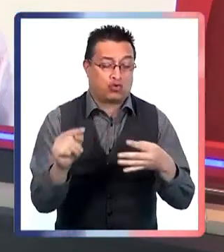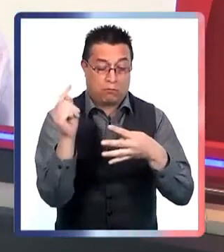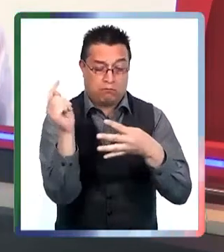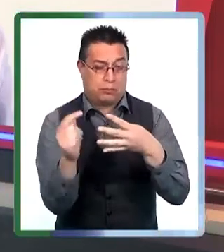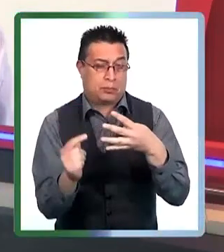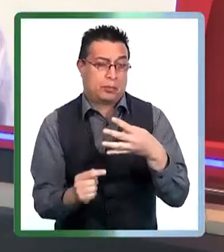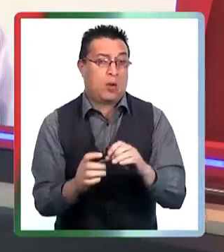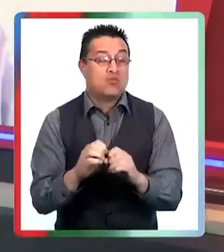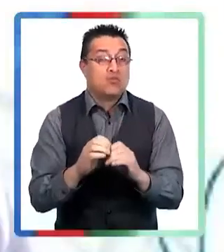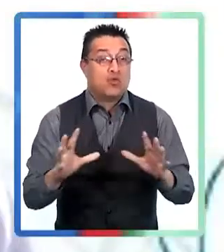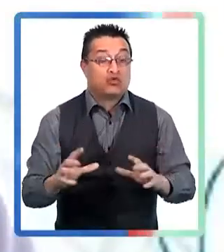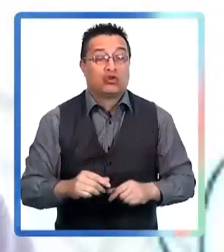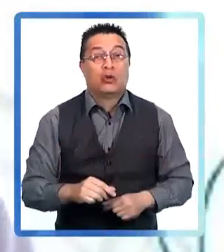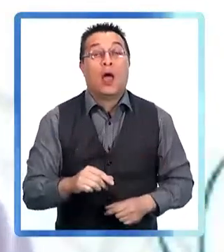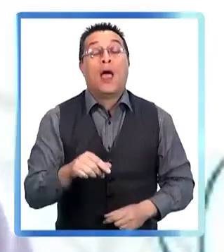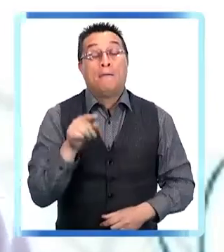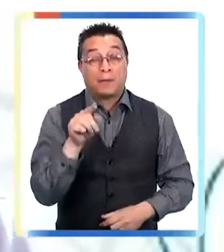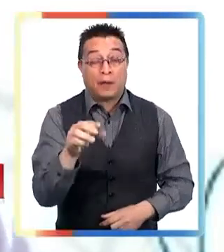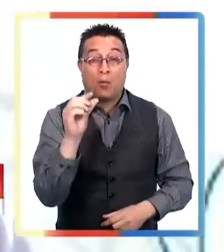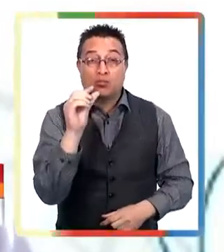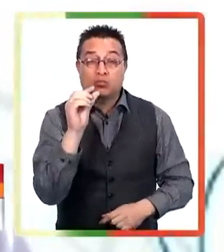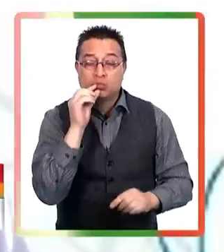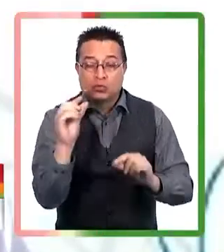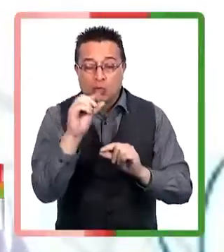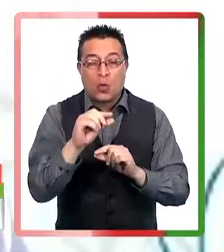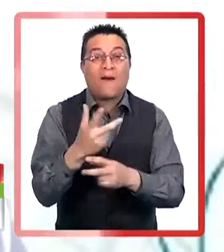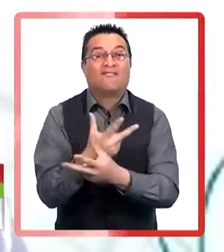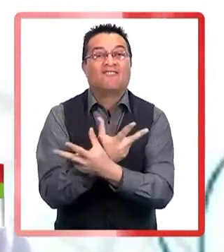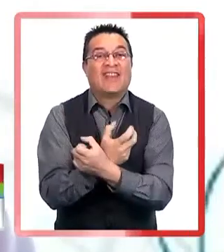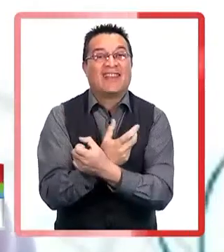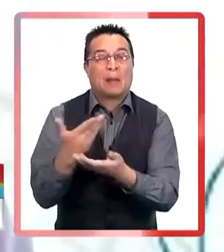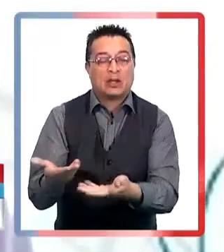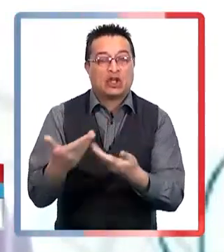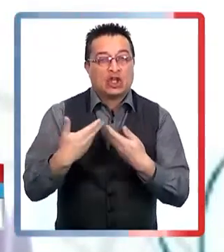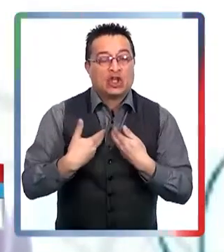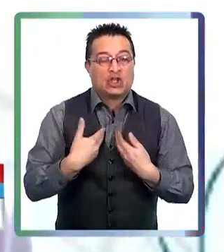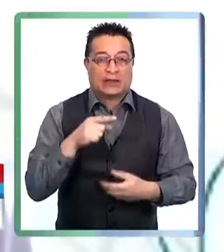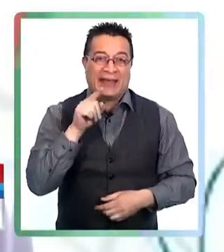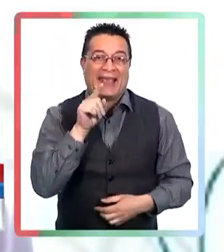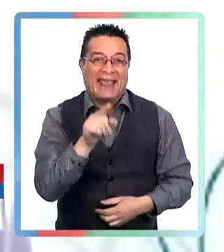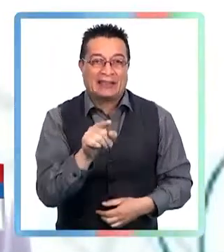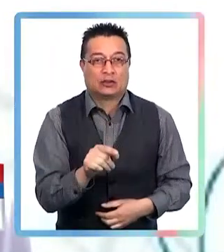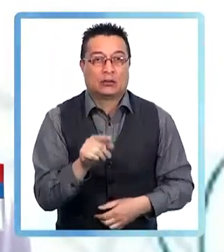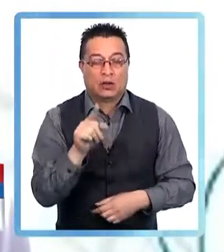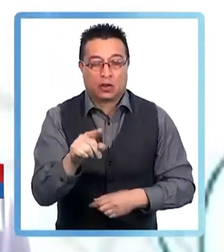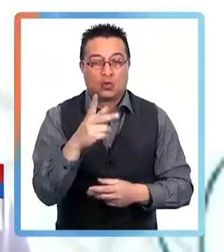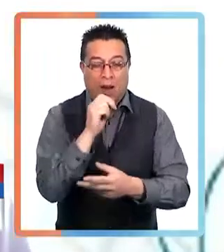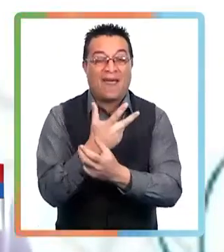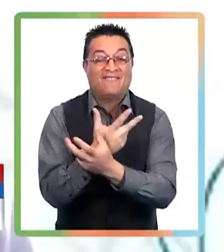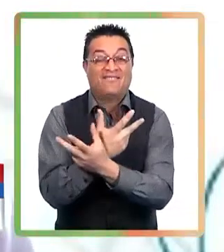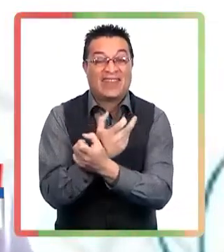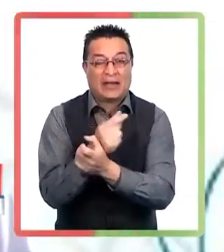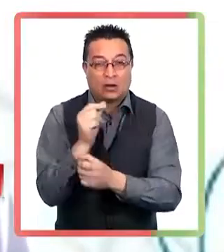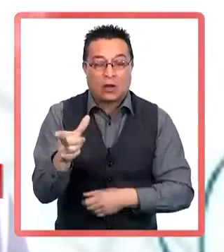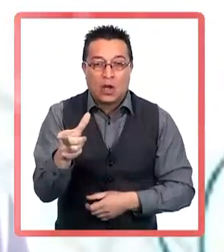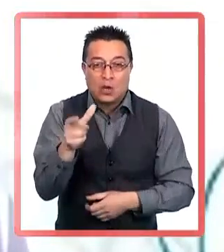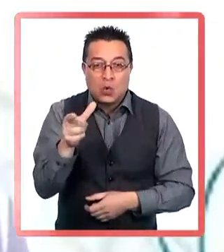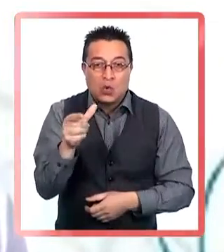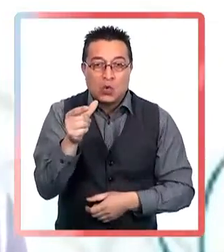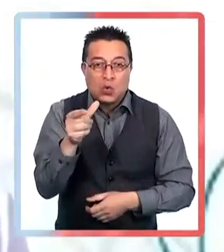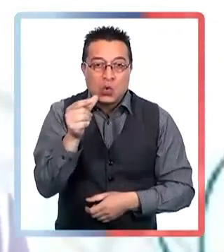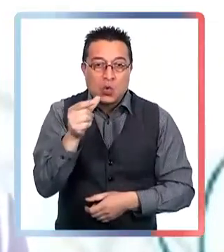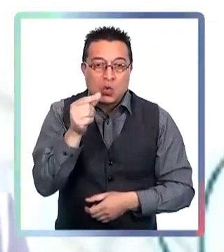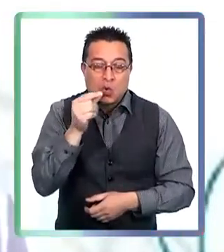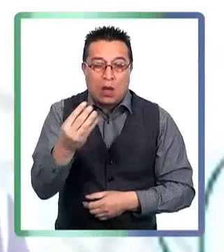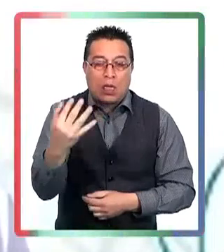muchísimas. Es un pequeño envenenamiento. Es eso. Es una dosis de veneno que uno se la